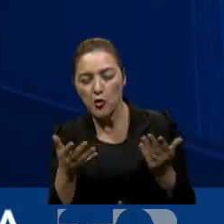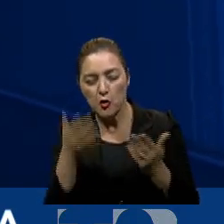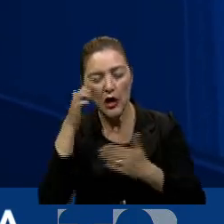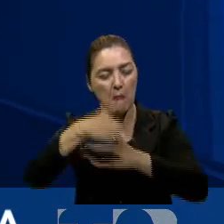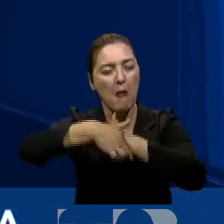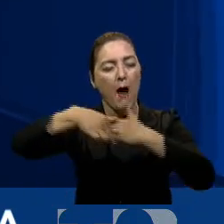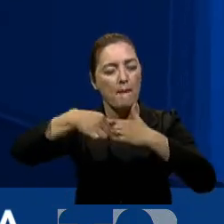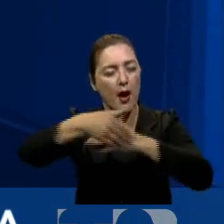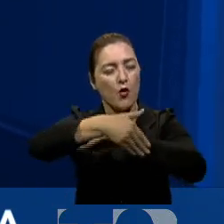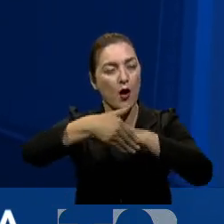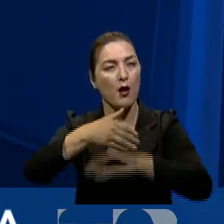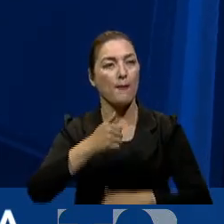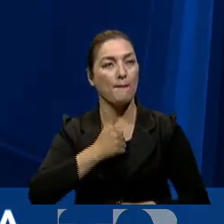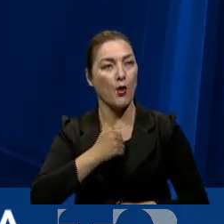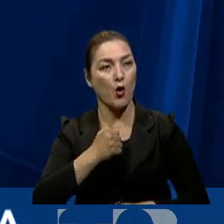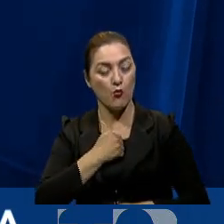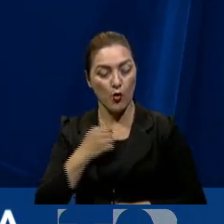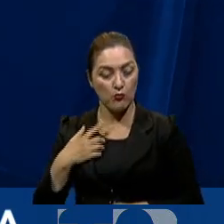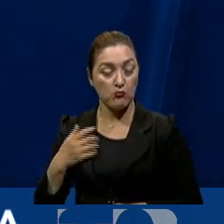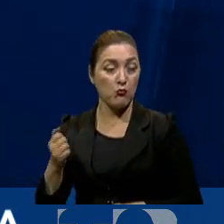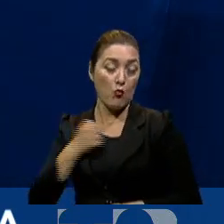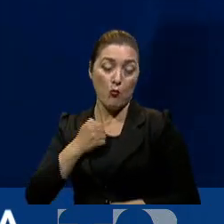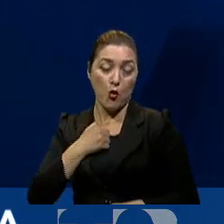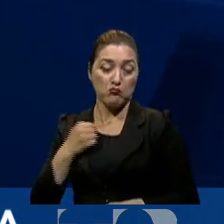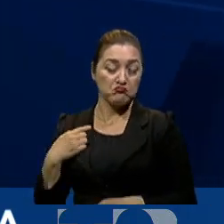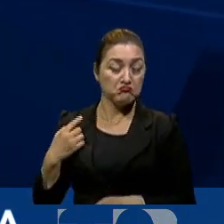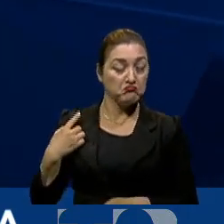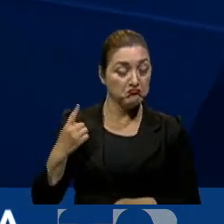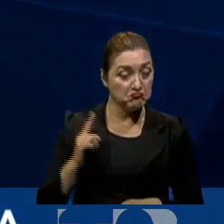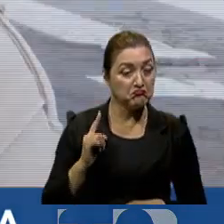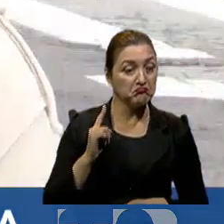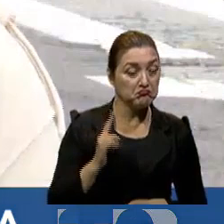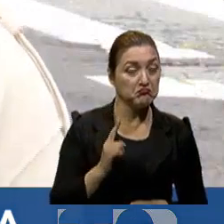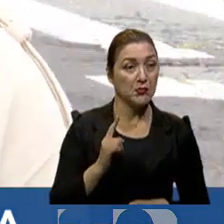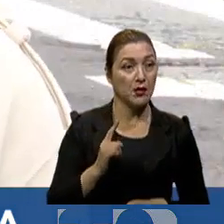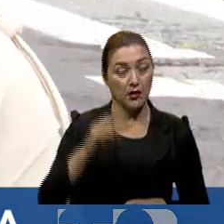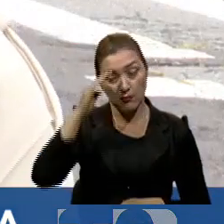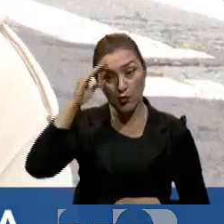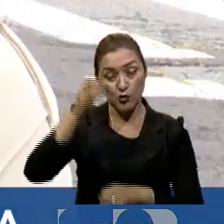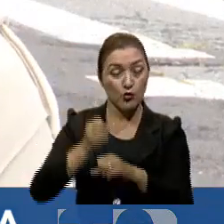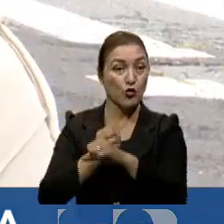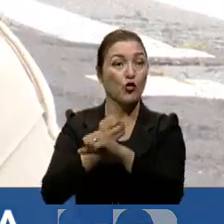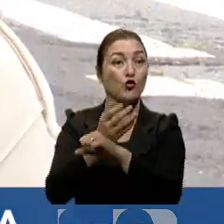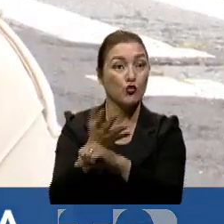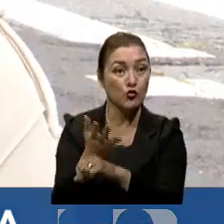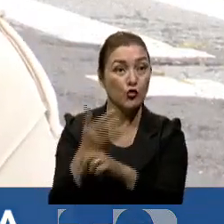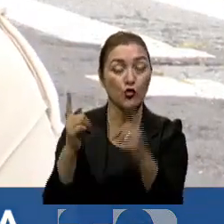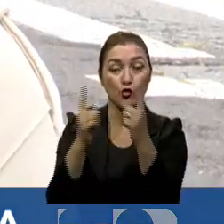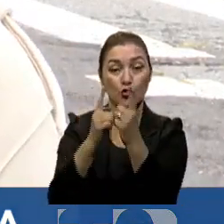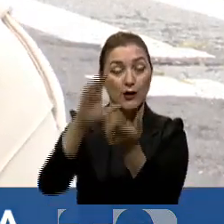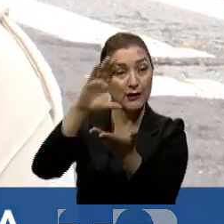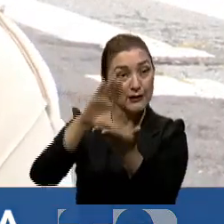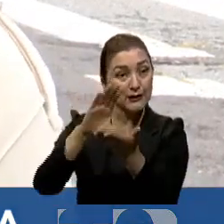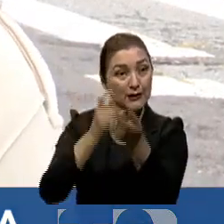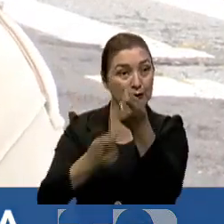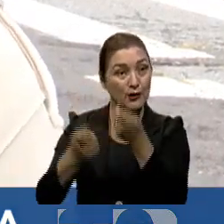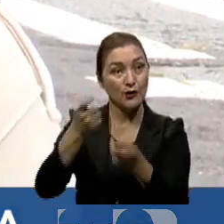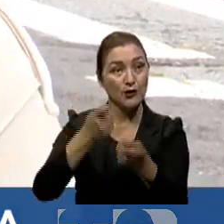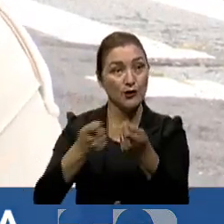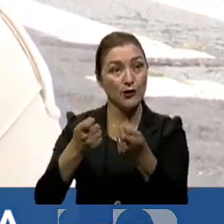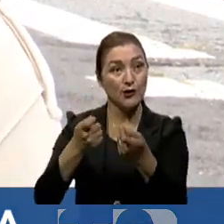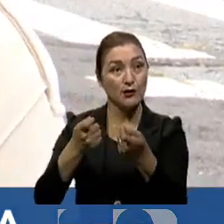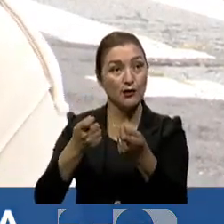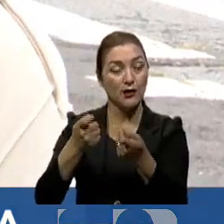por nuestros propios medios a buscar el vehículo, porque la recomendación de la policía también era que nos encontremos en un centro comercial, lo que no nos pareció